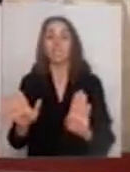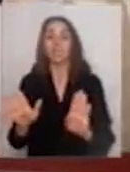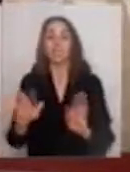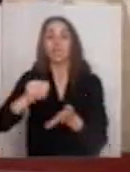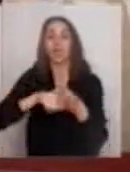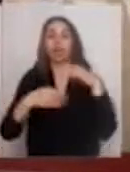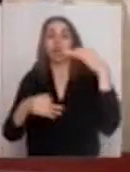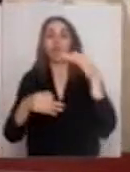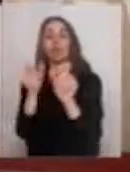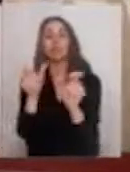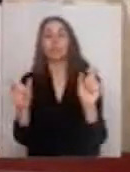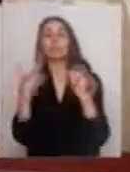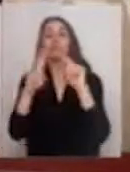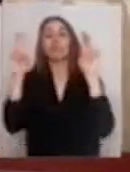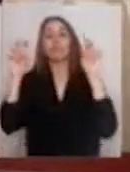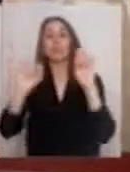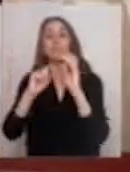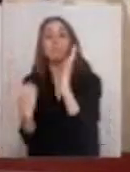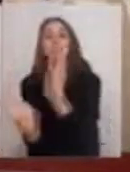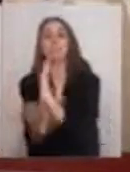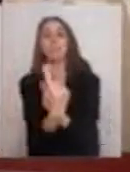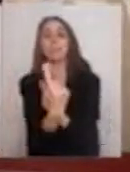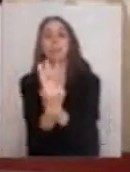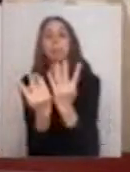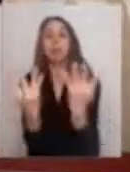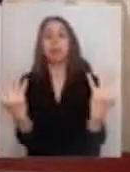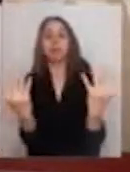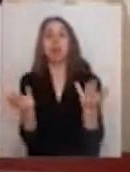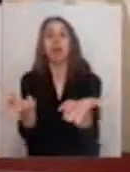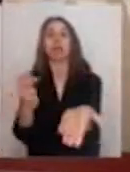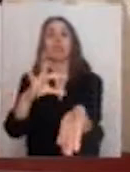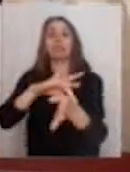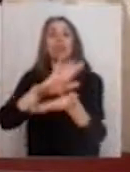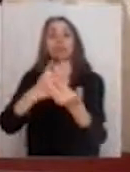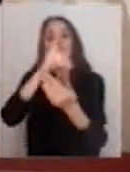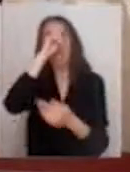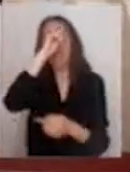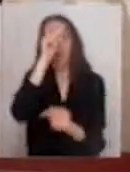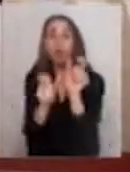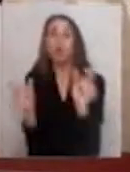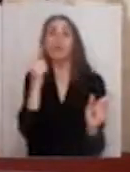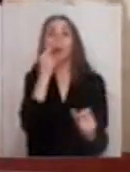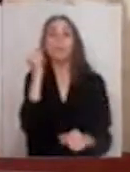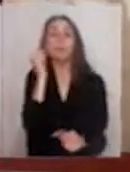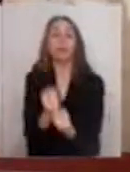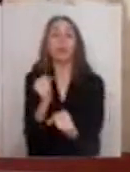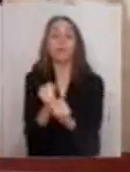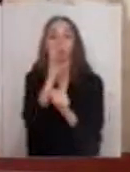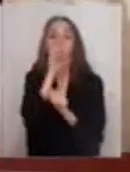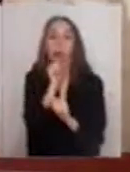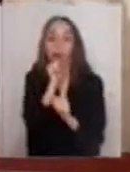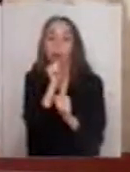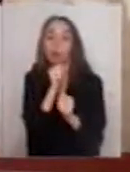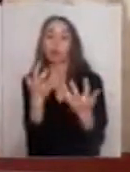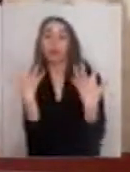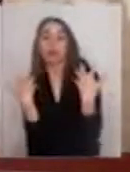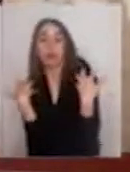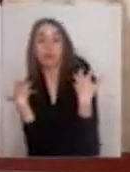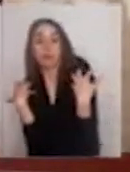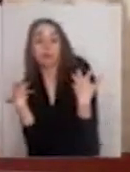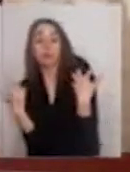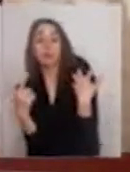llamamos la primera línea de la salud. Con esos trabajadores y trabajadoras se soportó la carga para que la salud pública